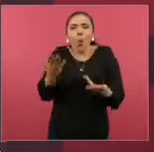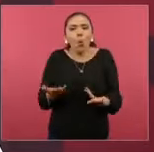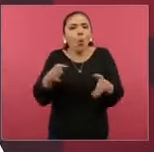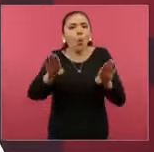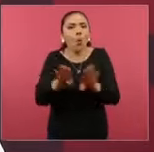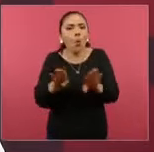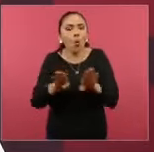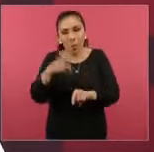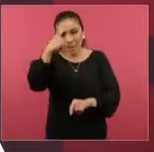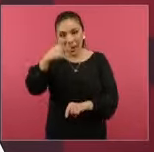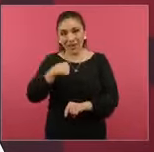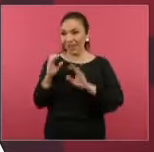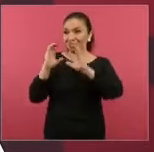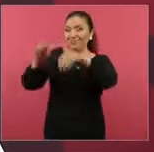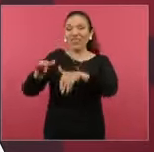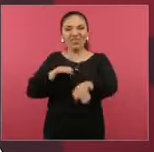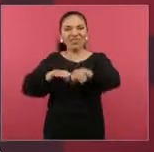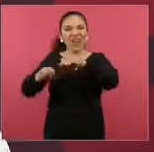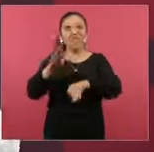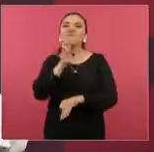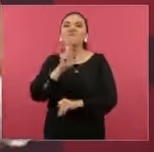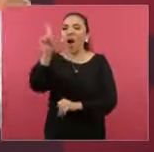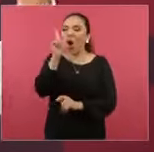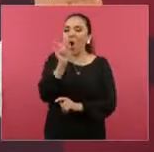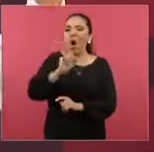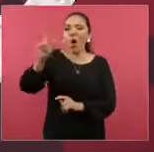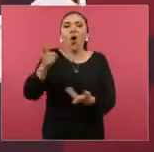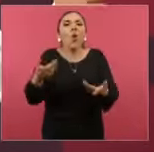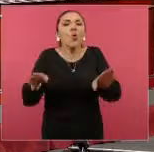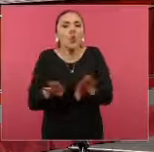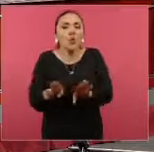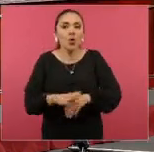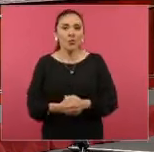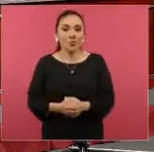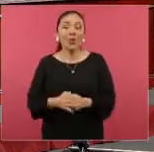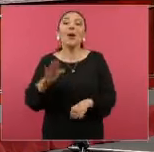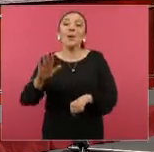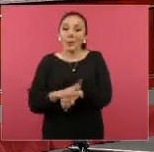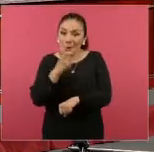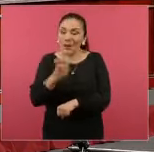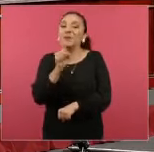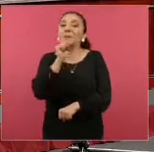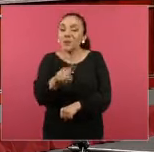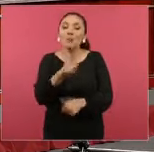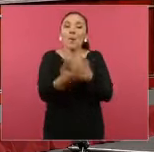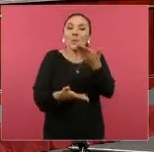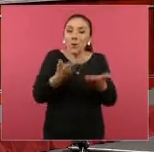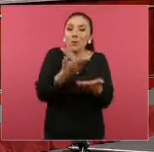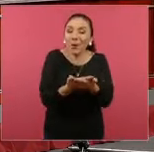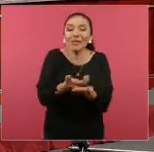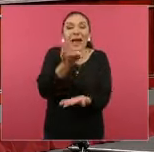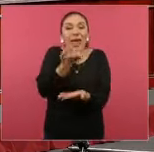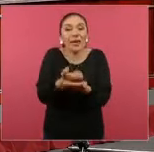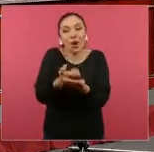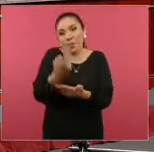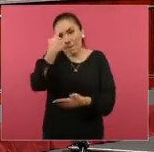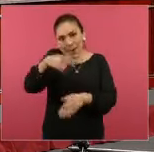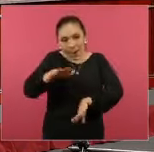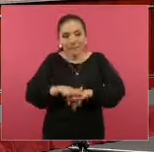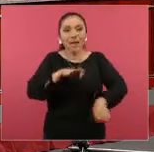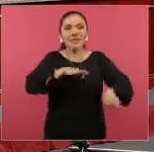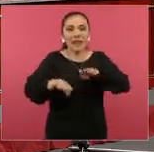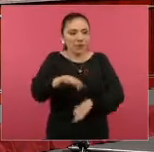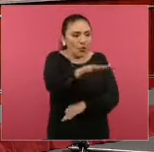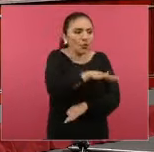obtengo un mejor trabajo. Por eso también estamos en una propuesta económica, porque necesitamos que haya más trabajo para todas